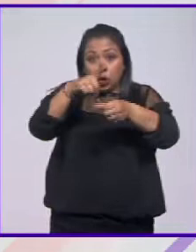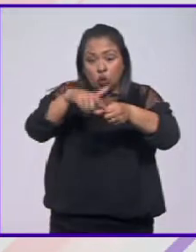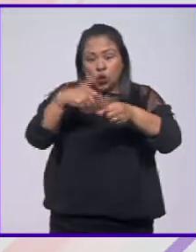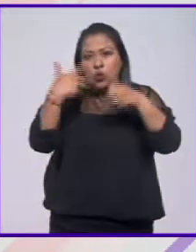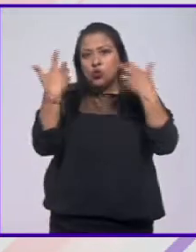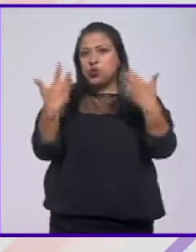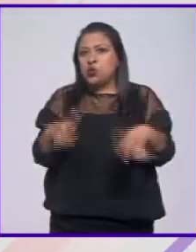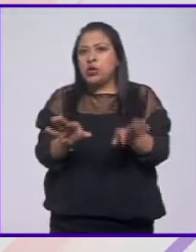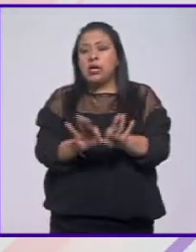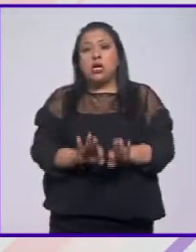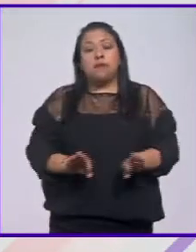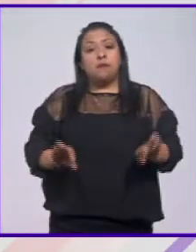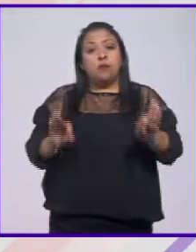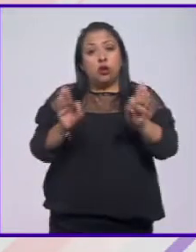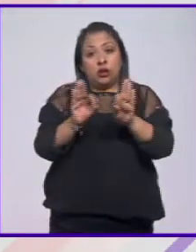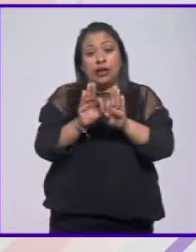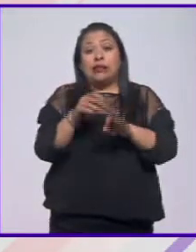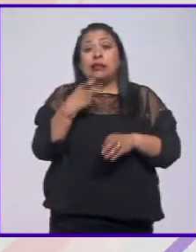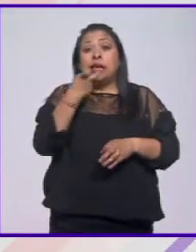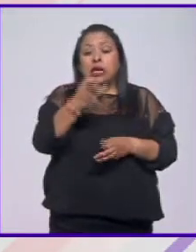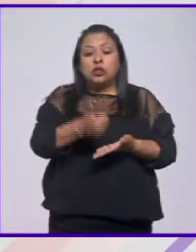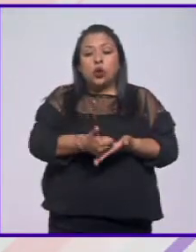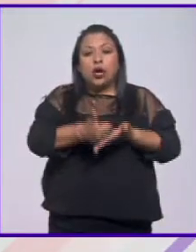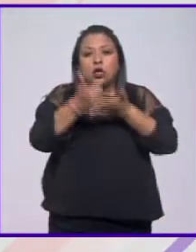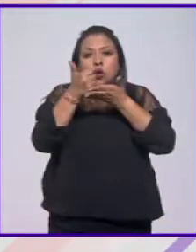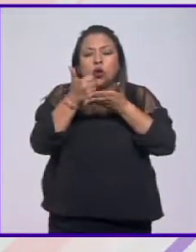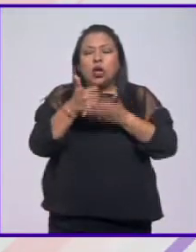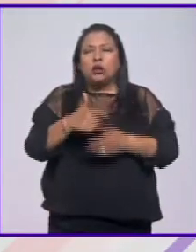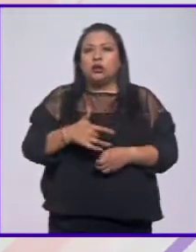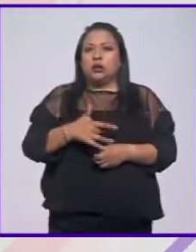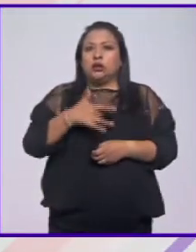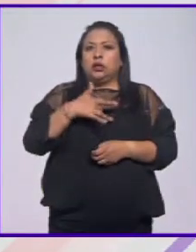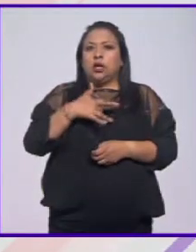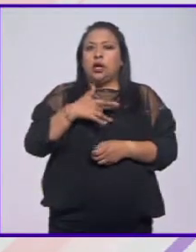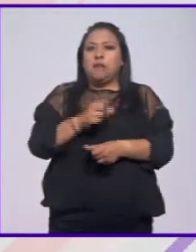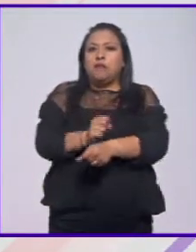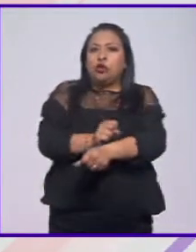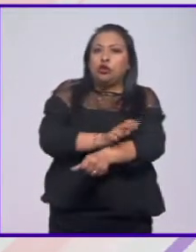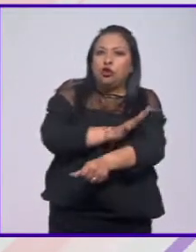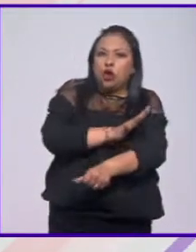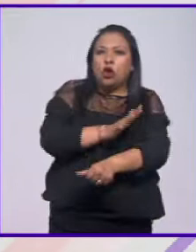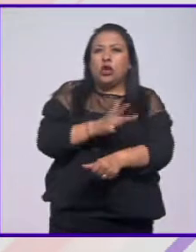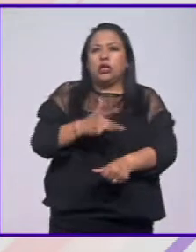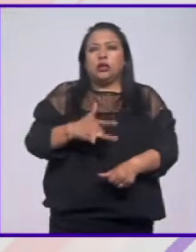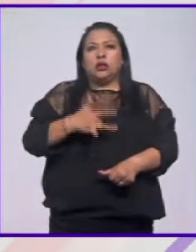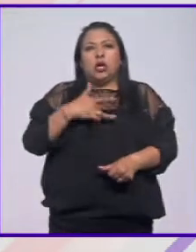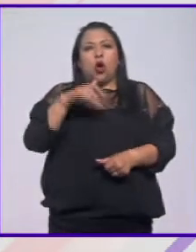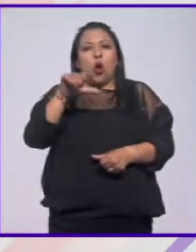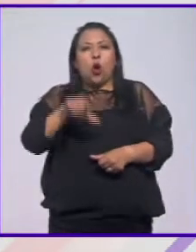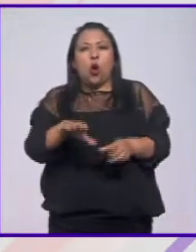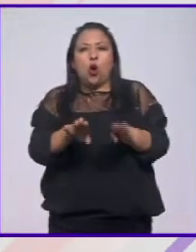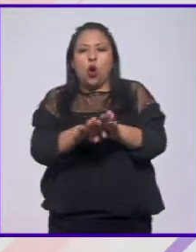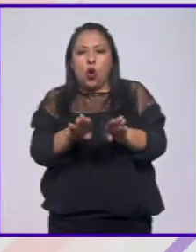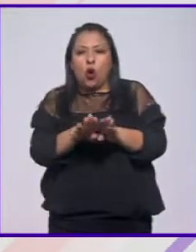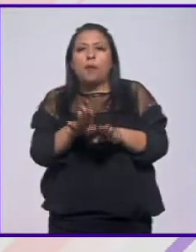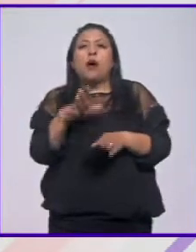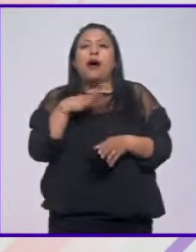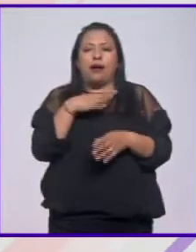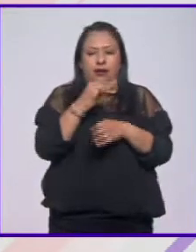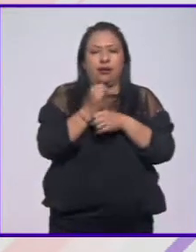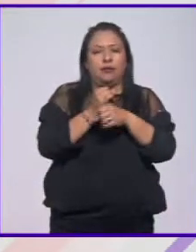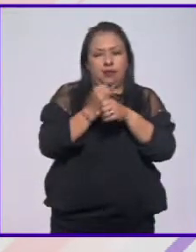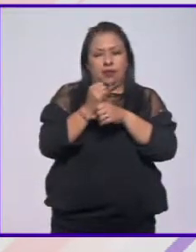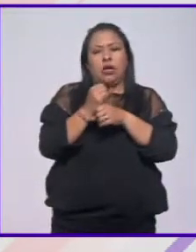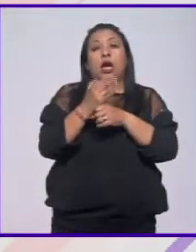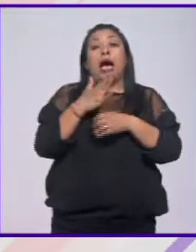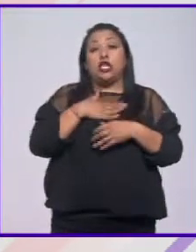importante, porque es lo que te transmite estados de ánimo, emociones. Y bueno, tengo estudios,